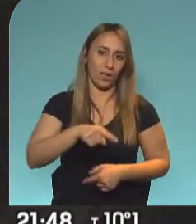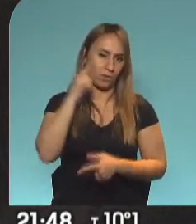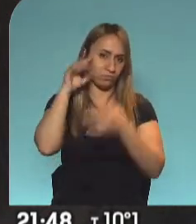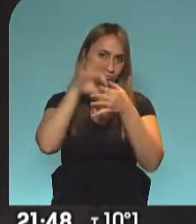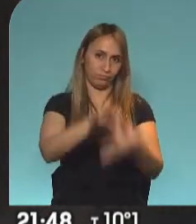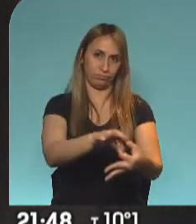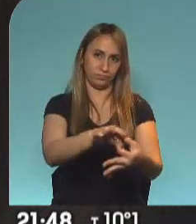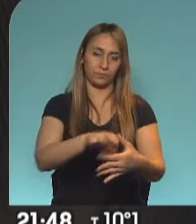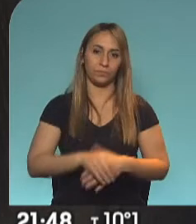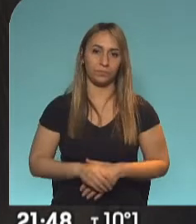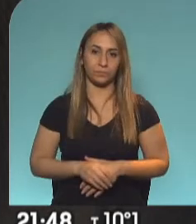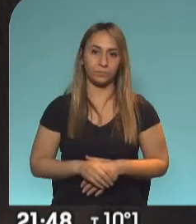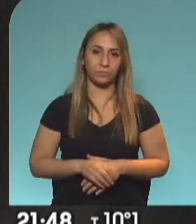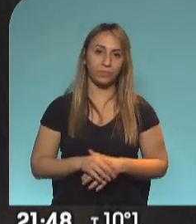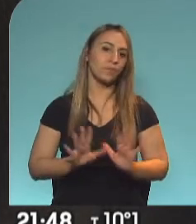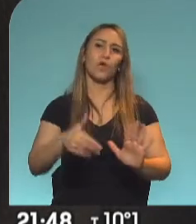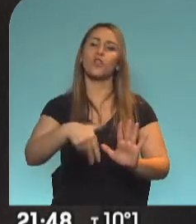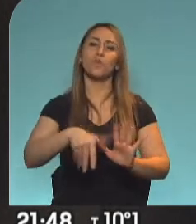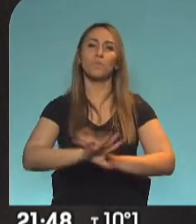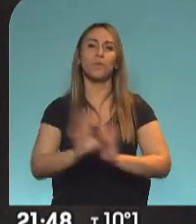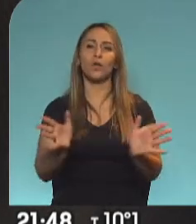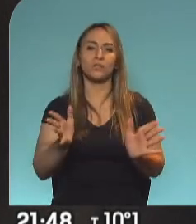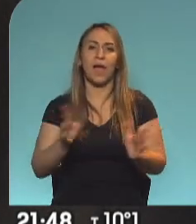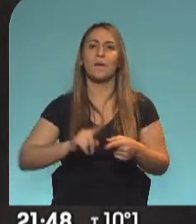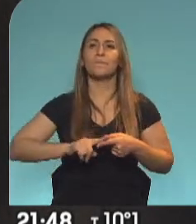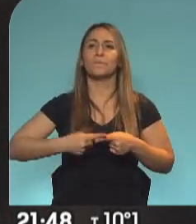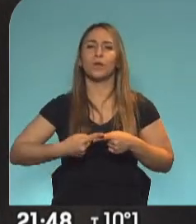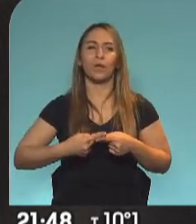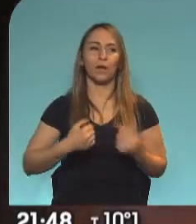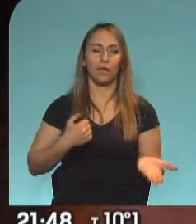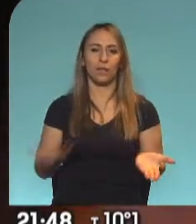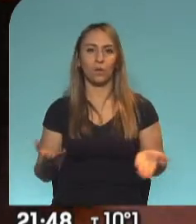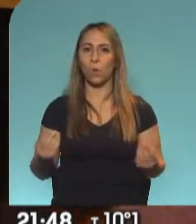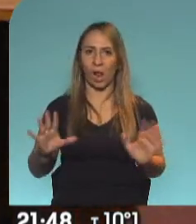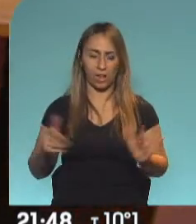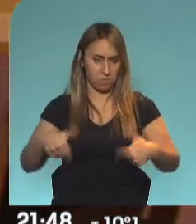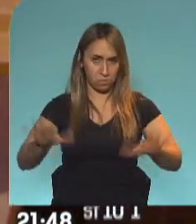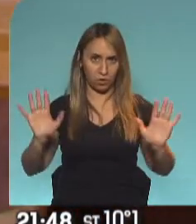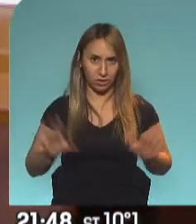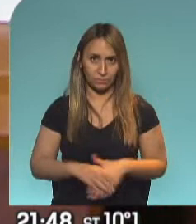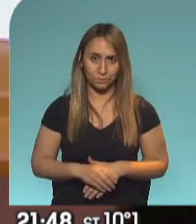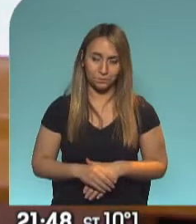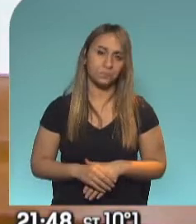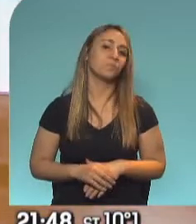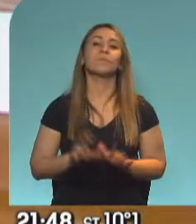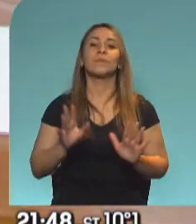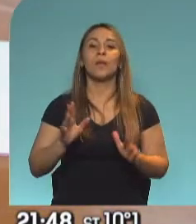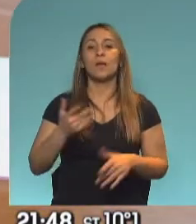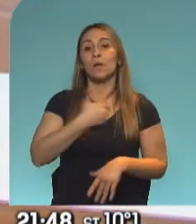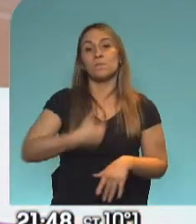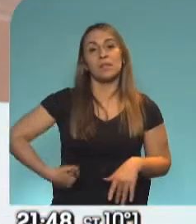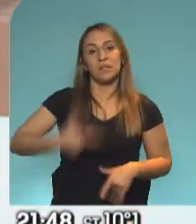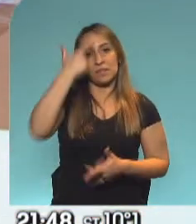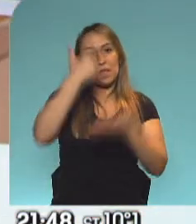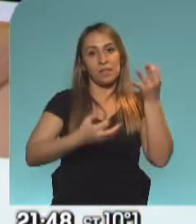de origen. Pero eso no importa ser ni de un partido ni de otro. El presidente del Consejo de la Magistratura, en